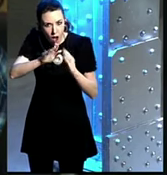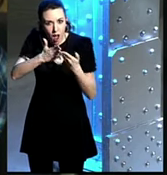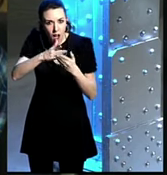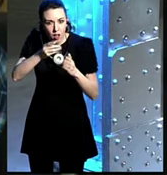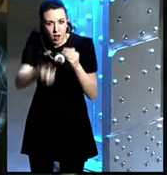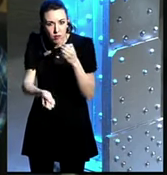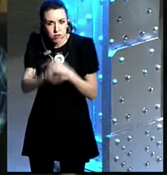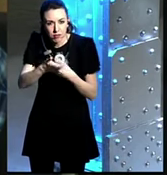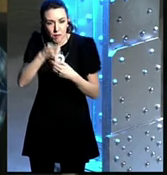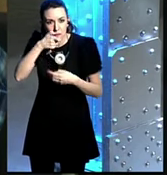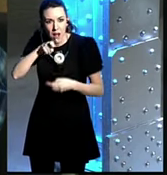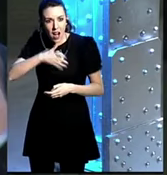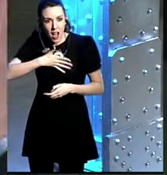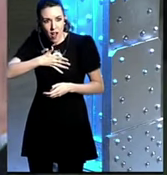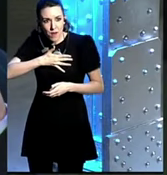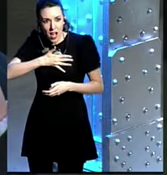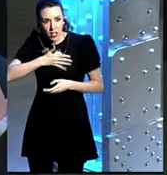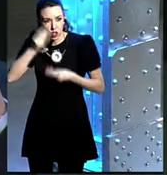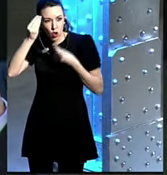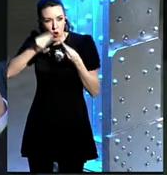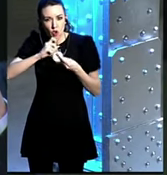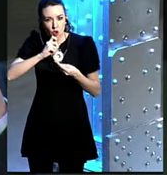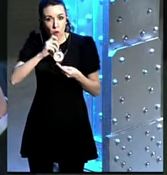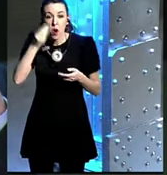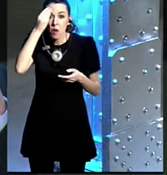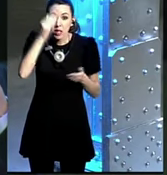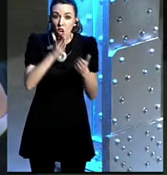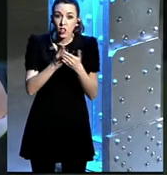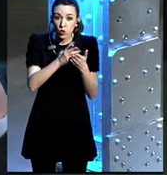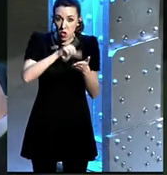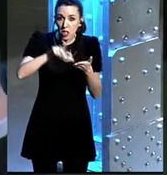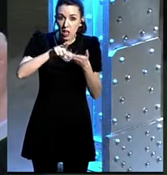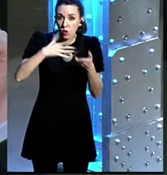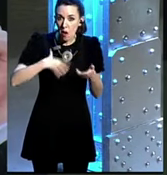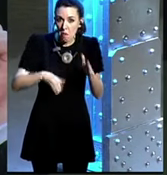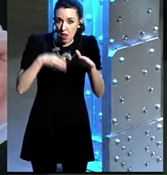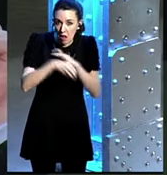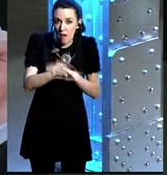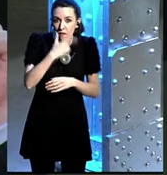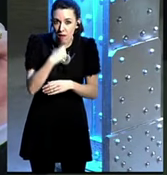empiezas a crear tus propias palabras. Creo que el estudio de la literatura podría ser una puerta de entrada, por lo tanto.